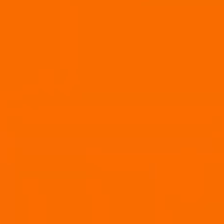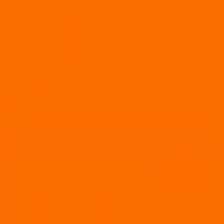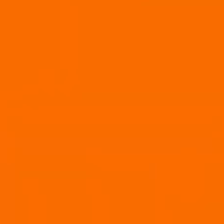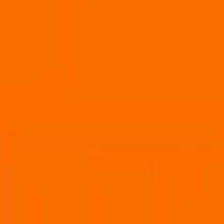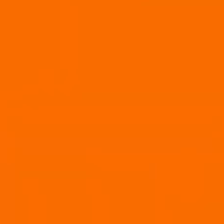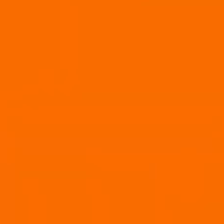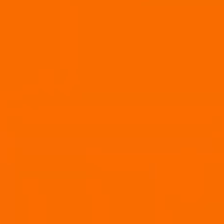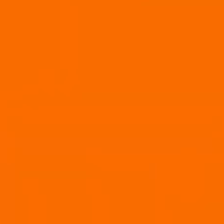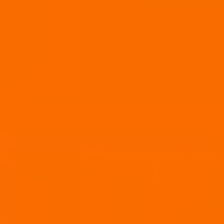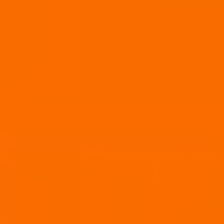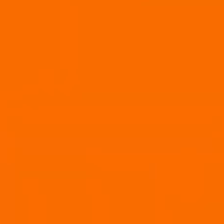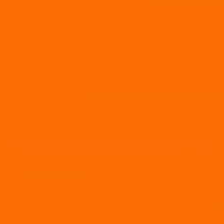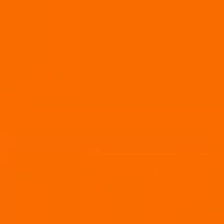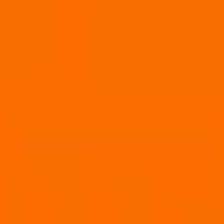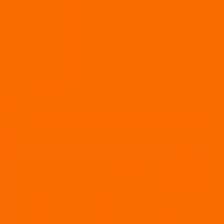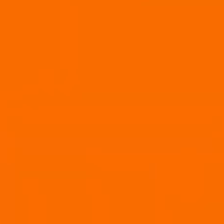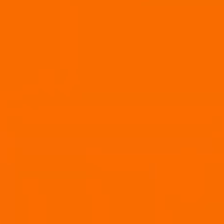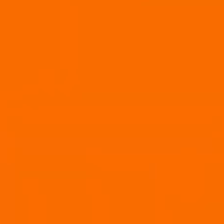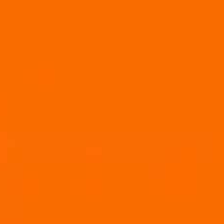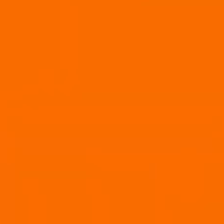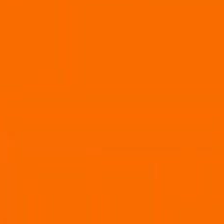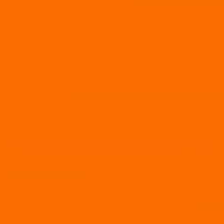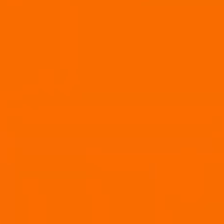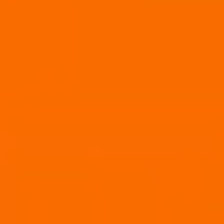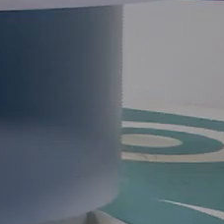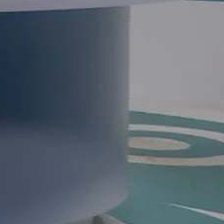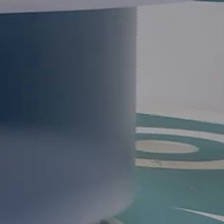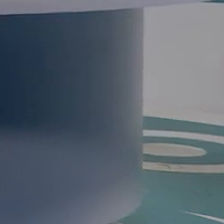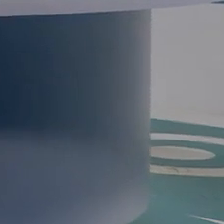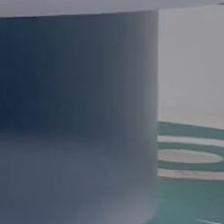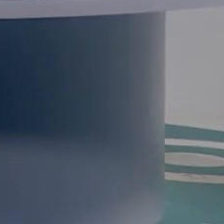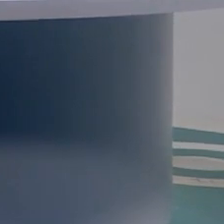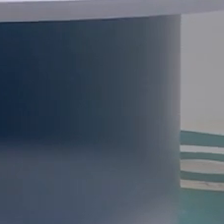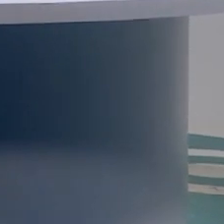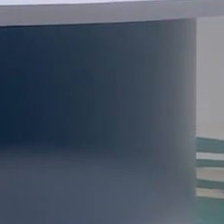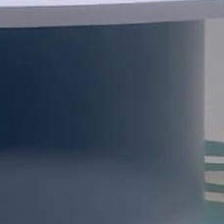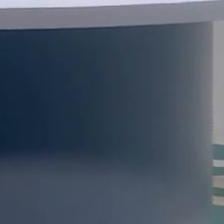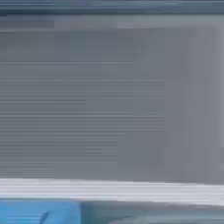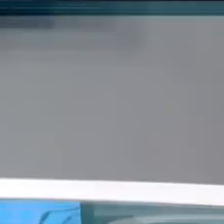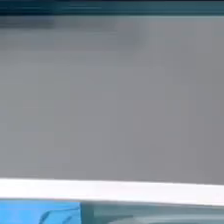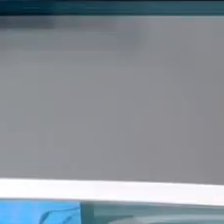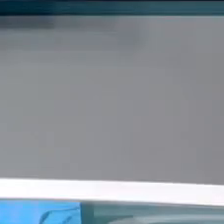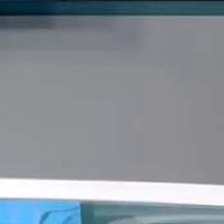4101-5910. Popular Pensiones, el asesor de su futuro.